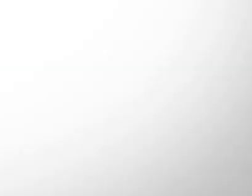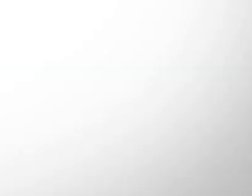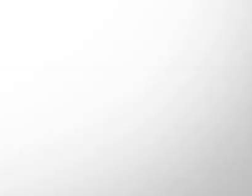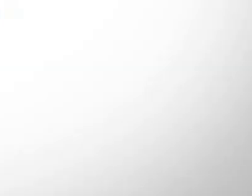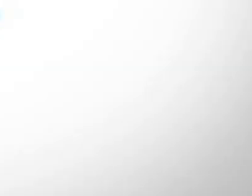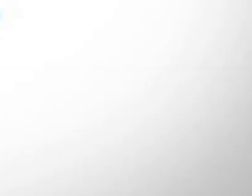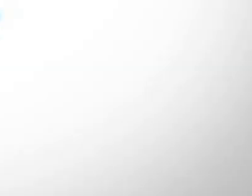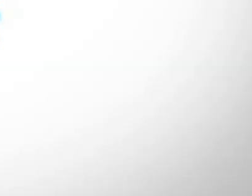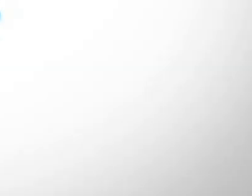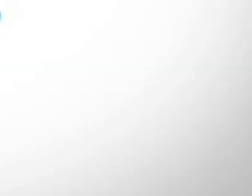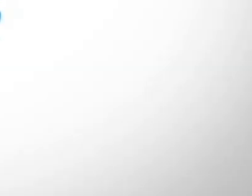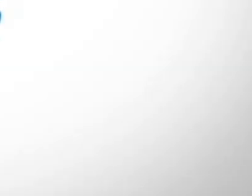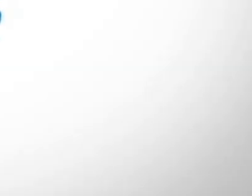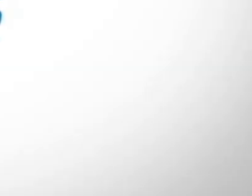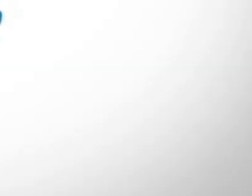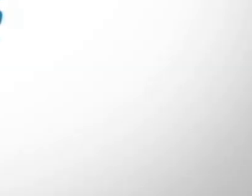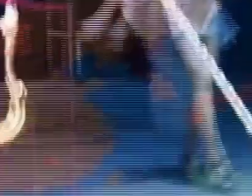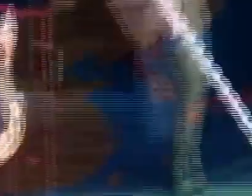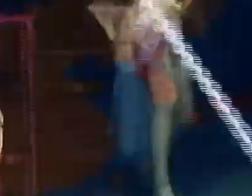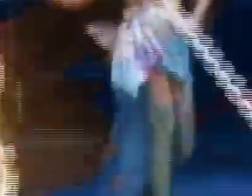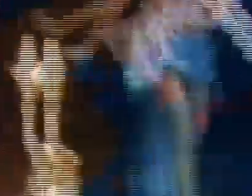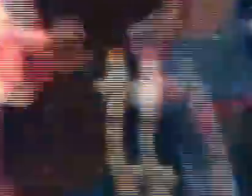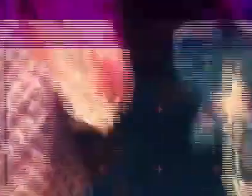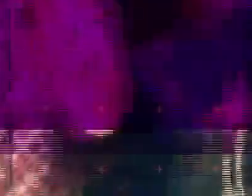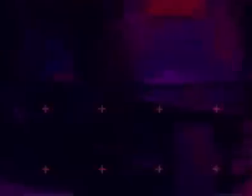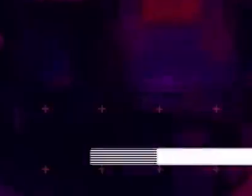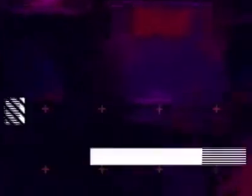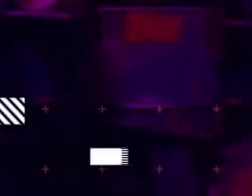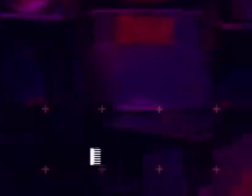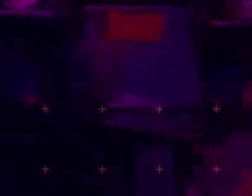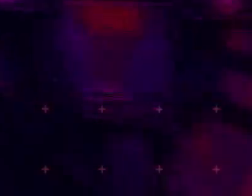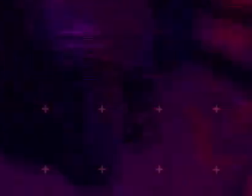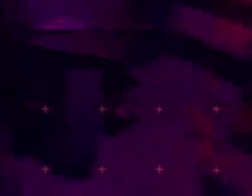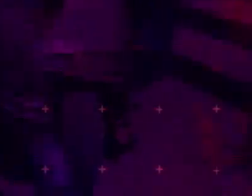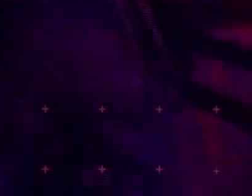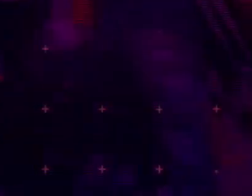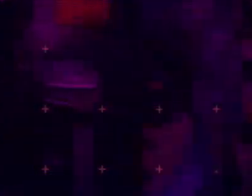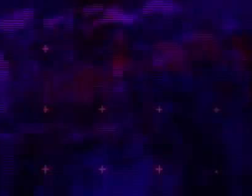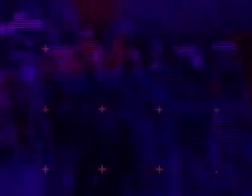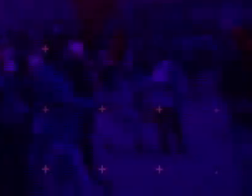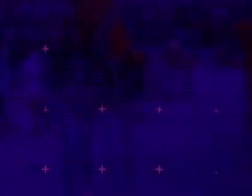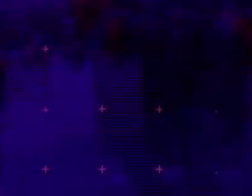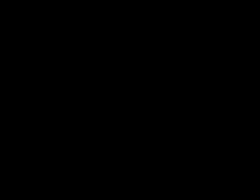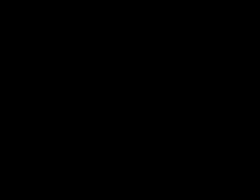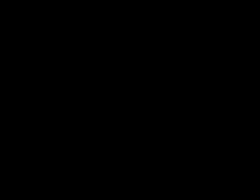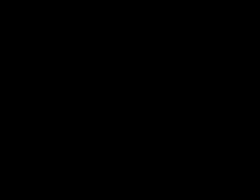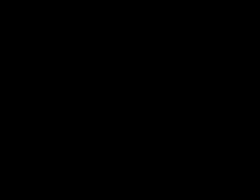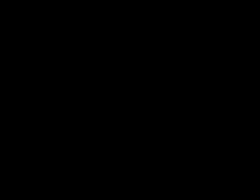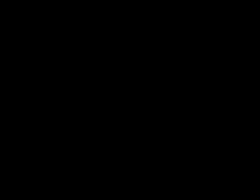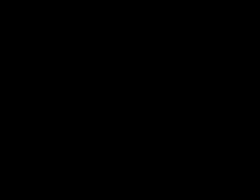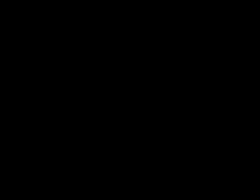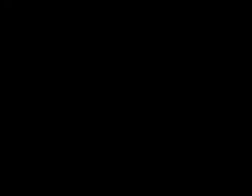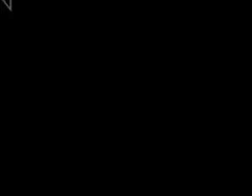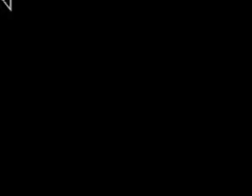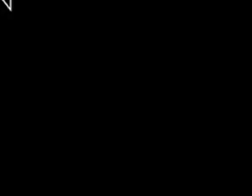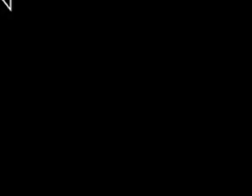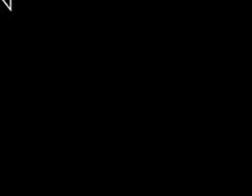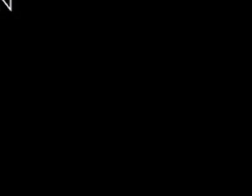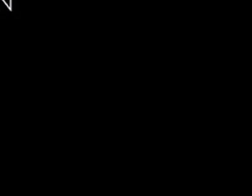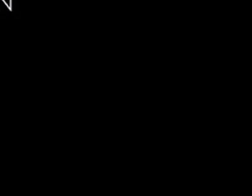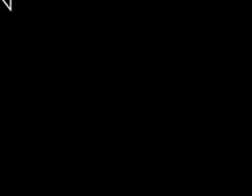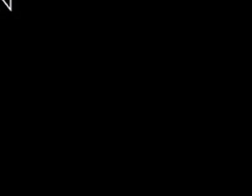Por el mundo entro a mi casa, los viernes a las 8:30 de la noche, aquí en 13, Costa